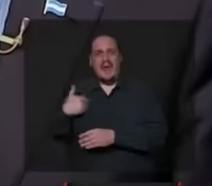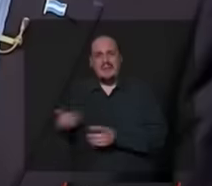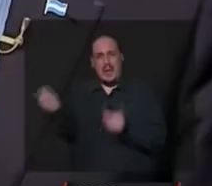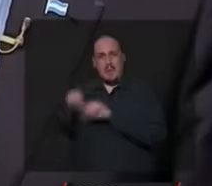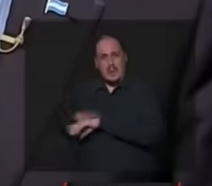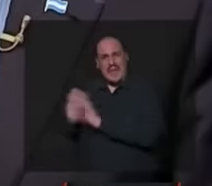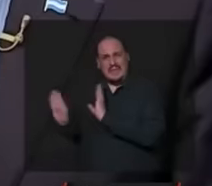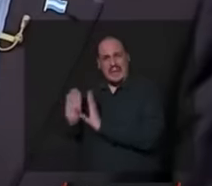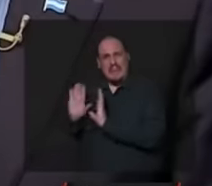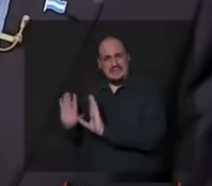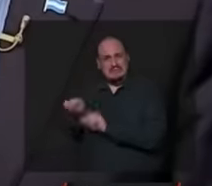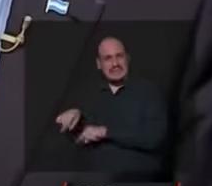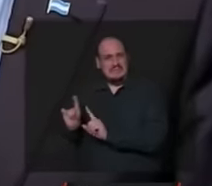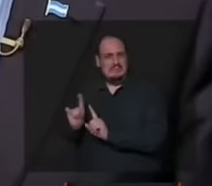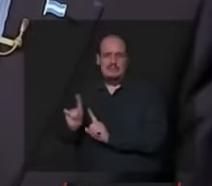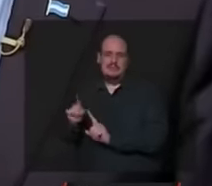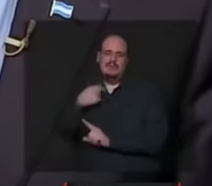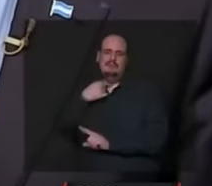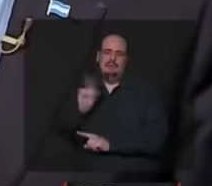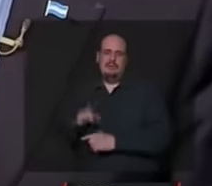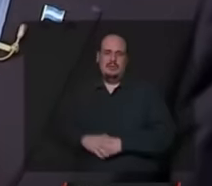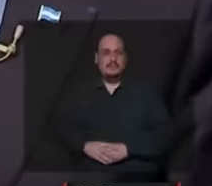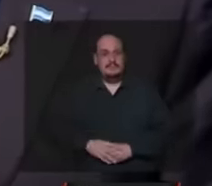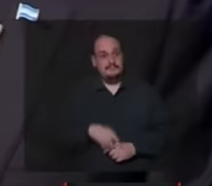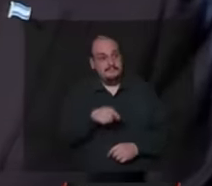Lamento que opines de temas que verdaderamente no sabes.